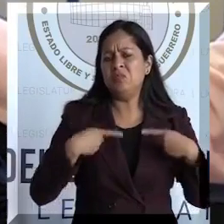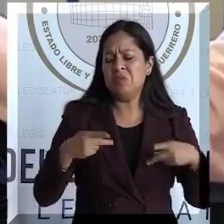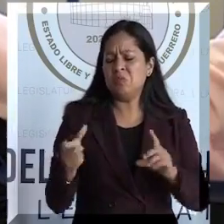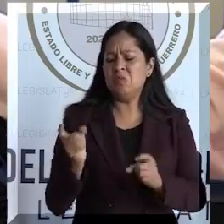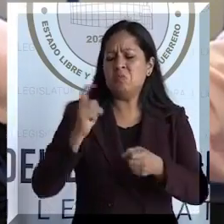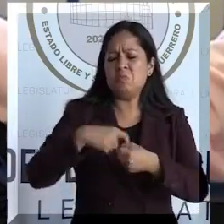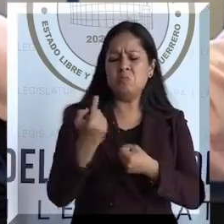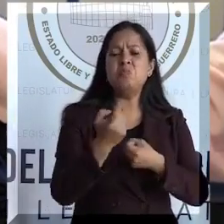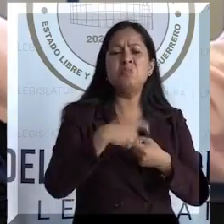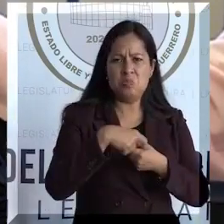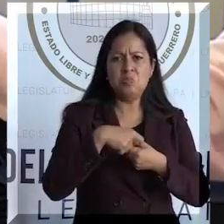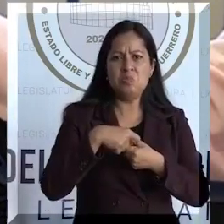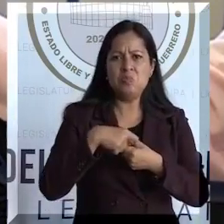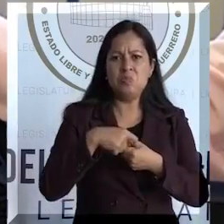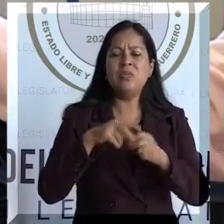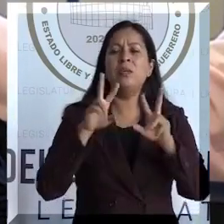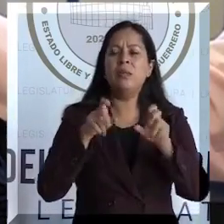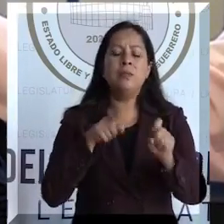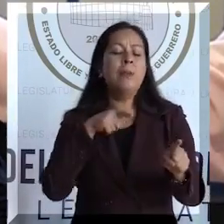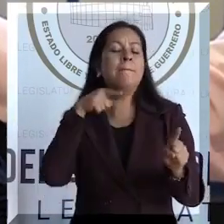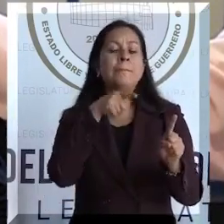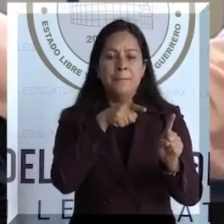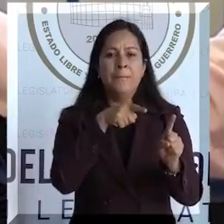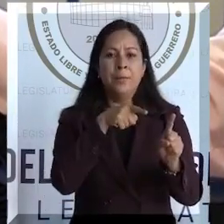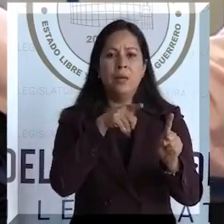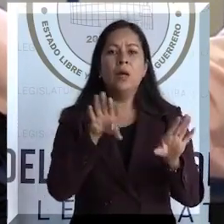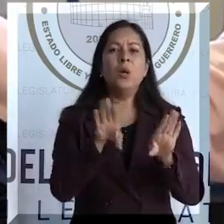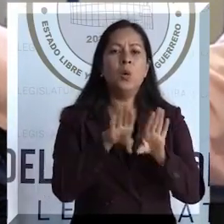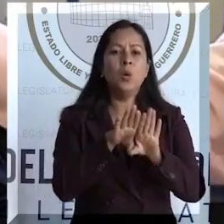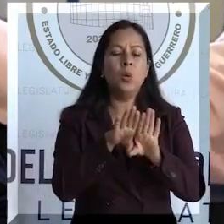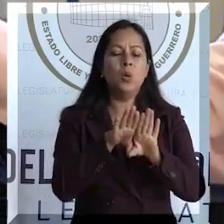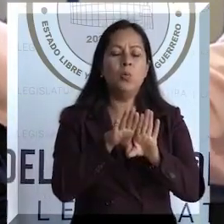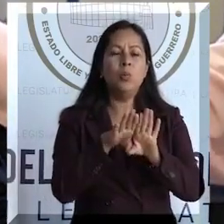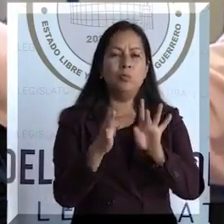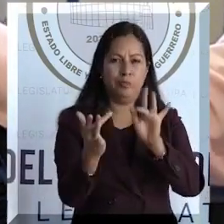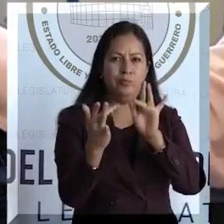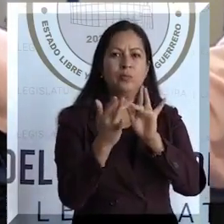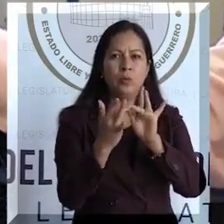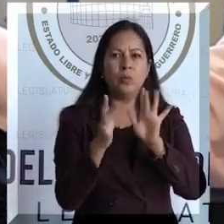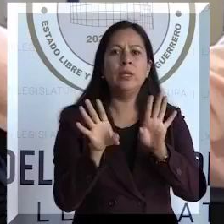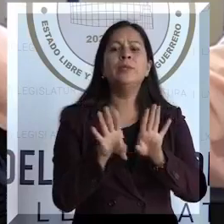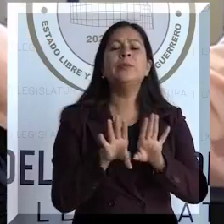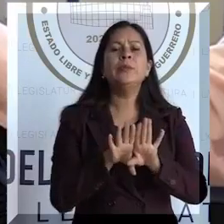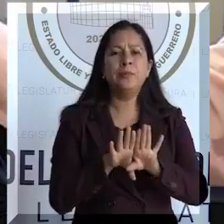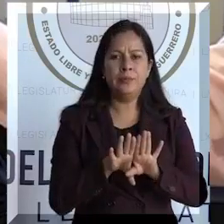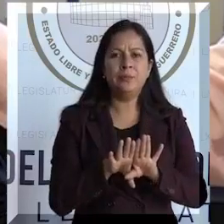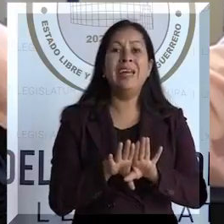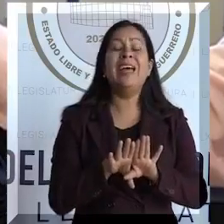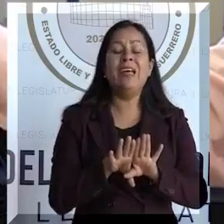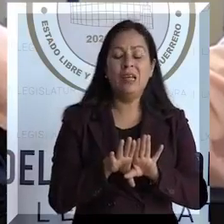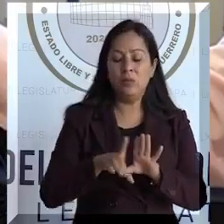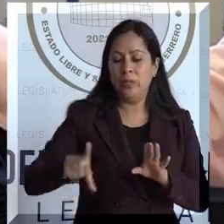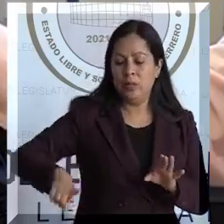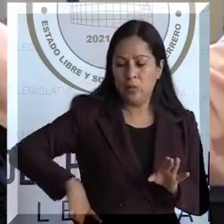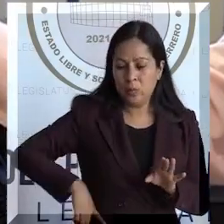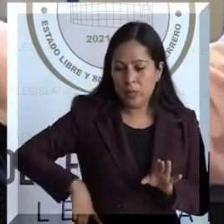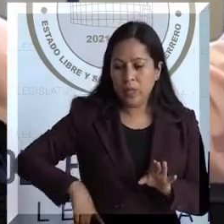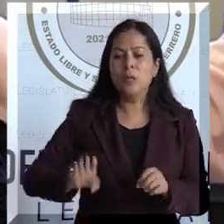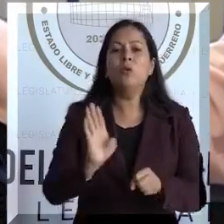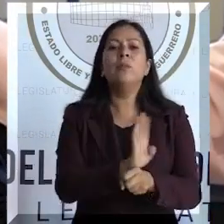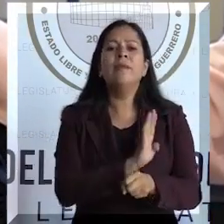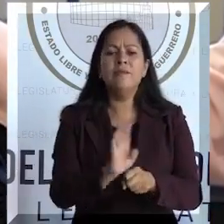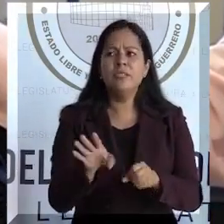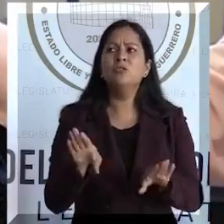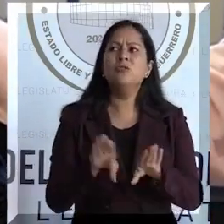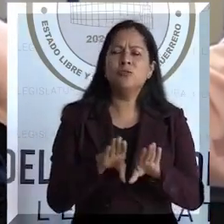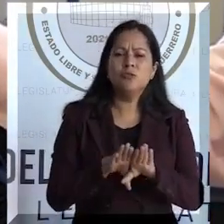tema principal es cómo pueden llegar a través de ellos, a través de los gobiernos, los